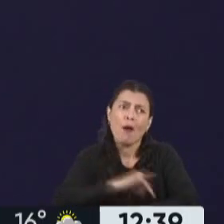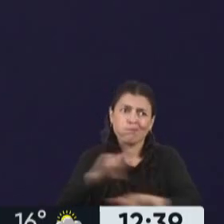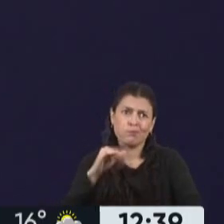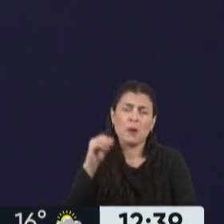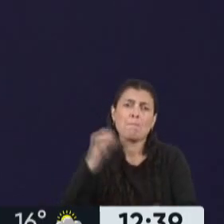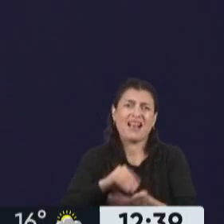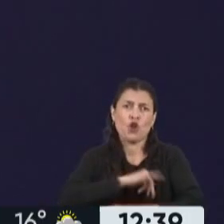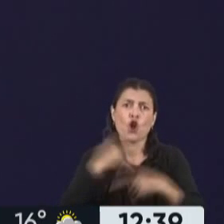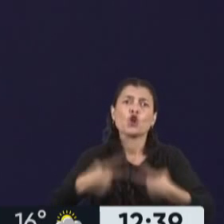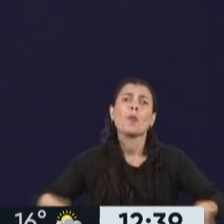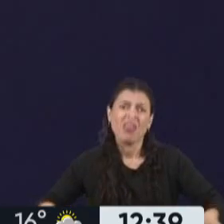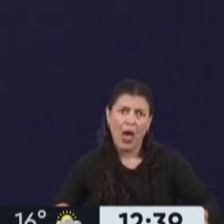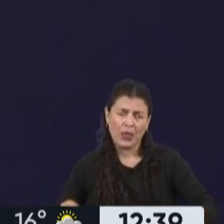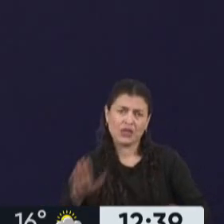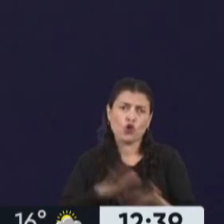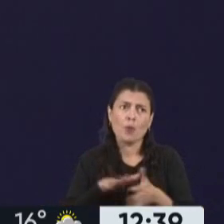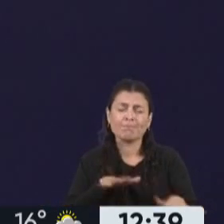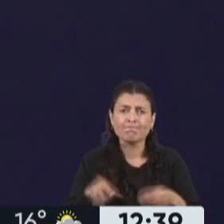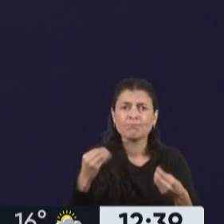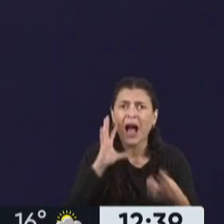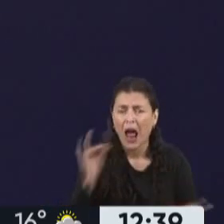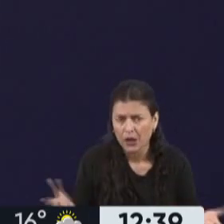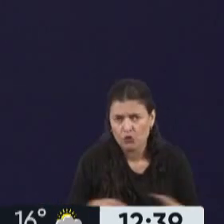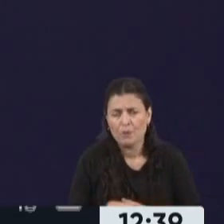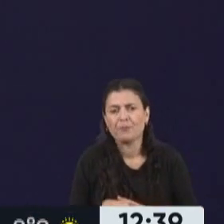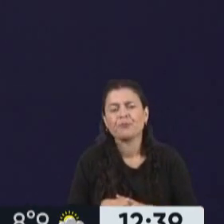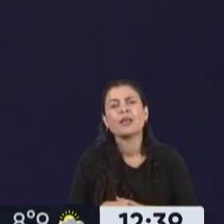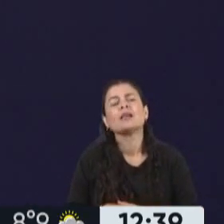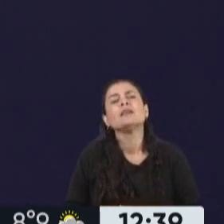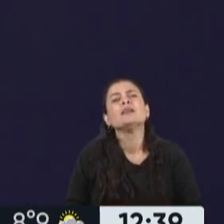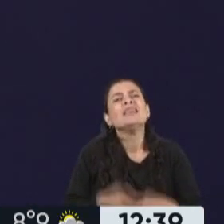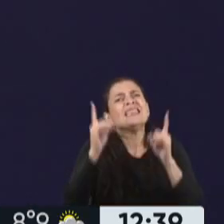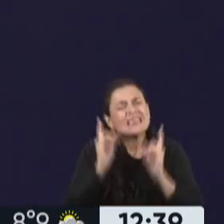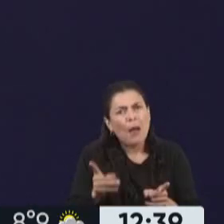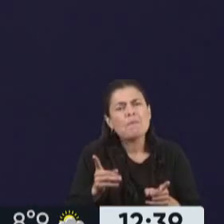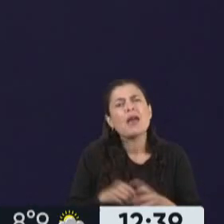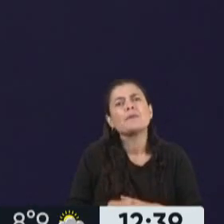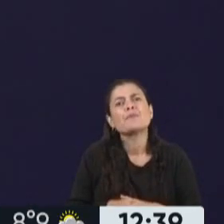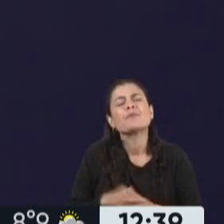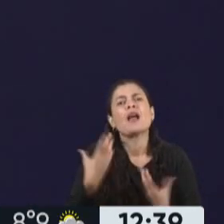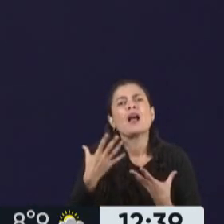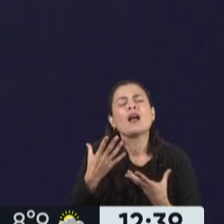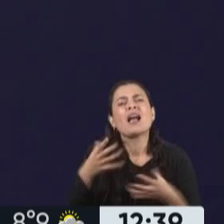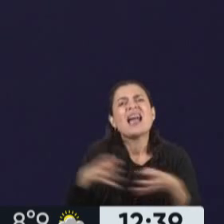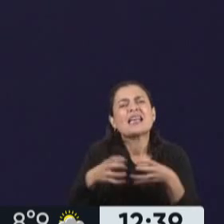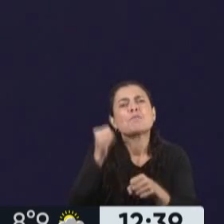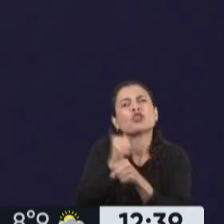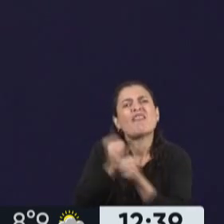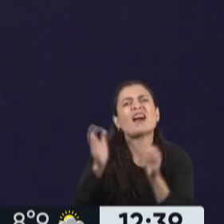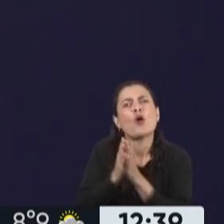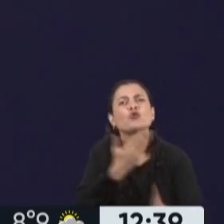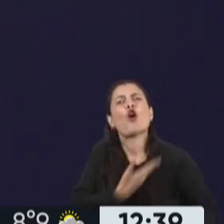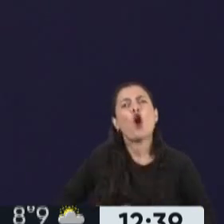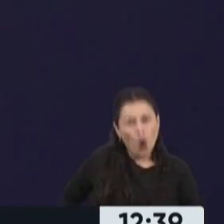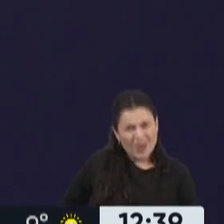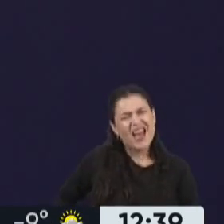para informarles. Vialidad Nacional dispuso maquinaria pesada para realizar el traslado y la instalación de un puente sobre la